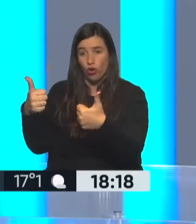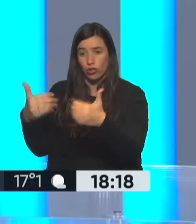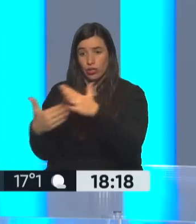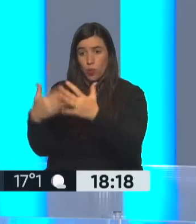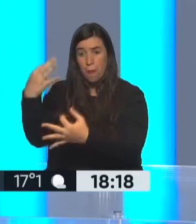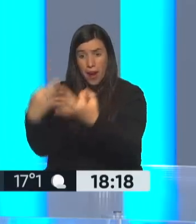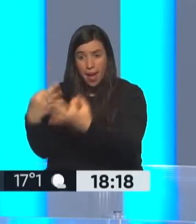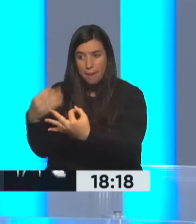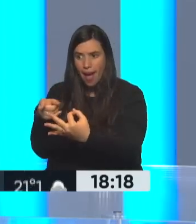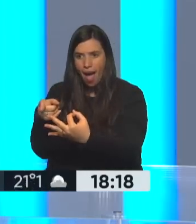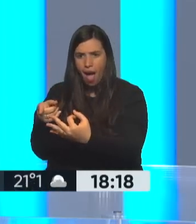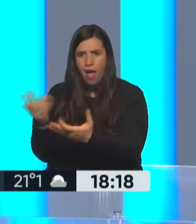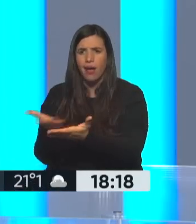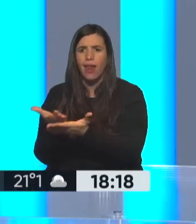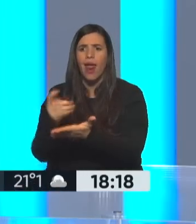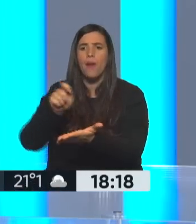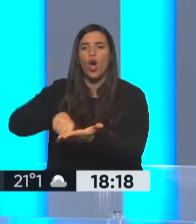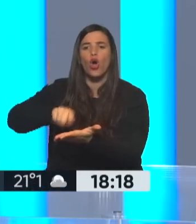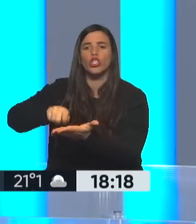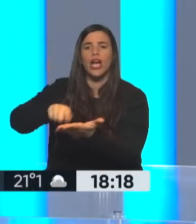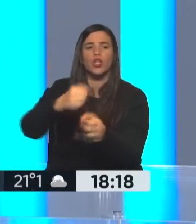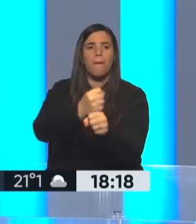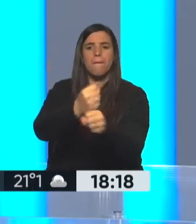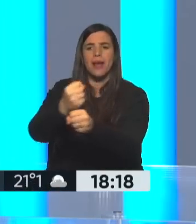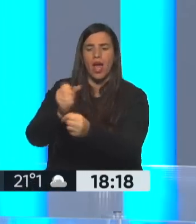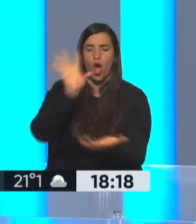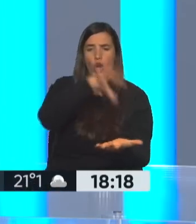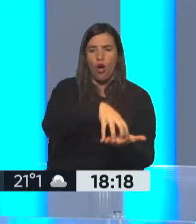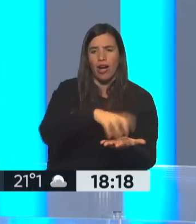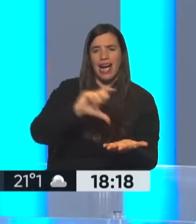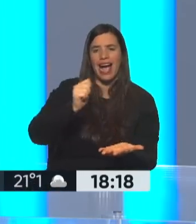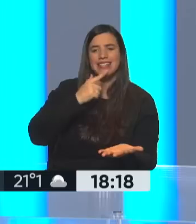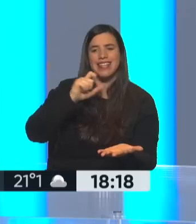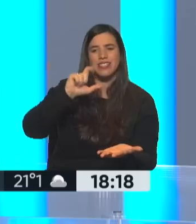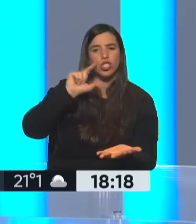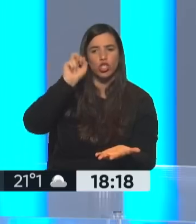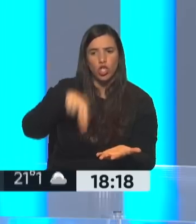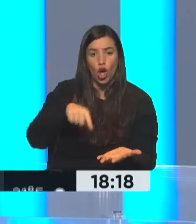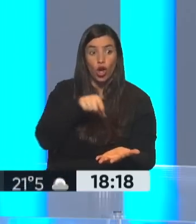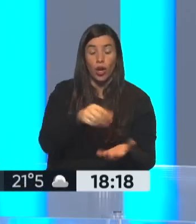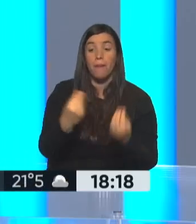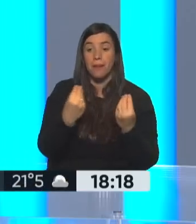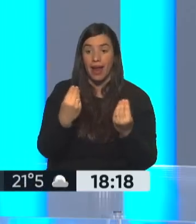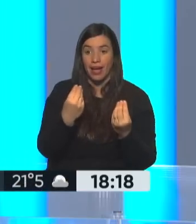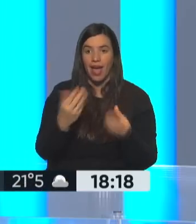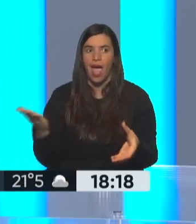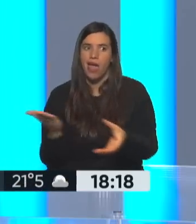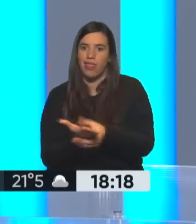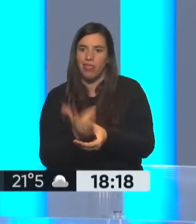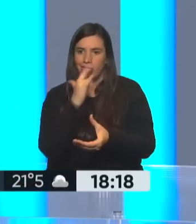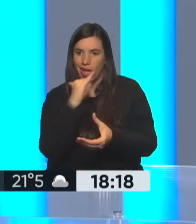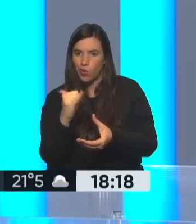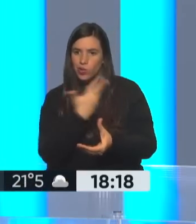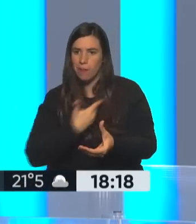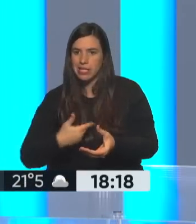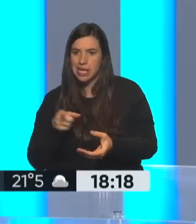generaban contratos de empleos para la Cámara de Casación a cambio de garantizar la impunidad por una denuncia que tenía el presidente de la Corte.